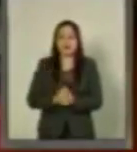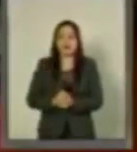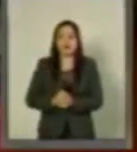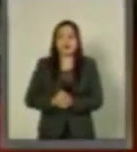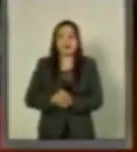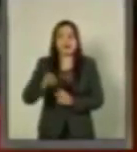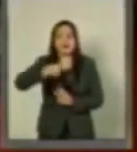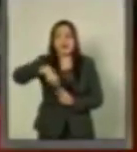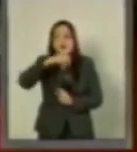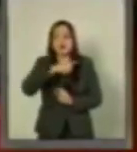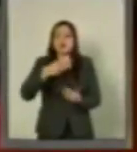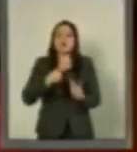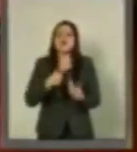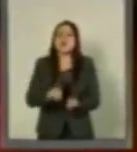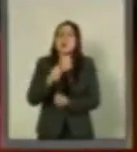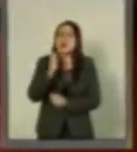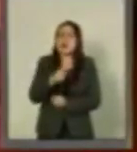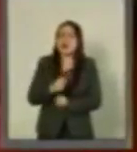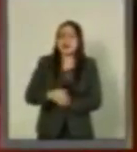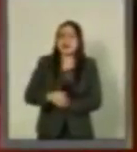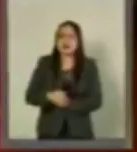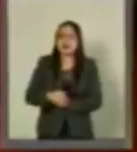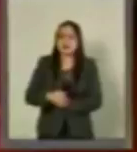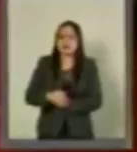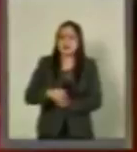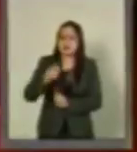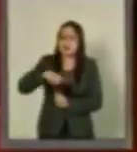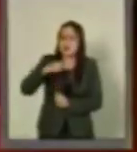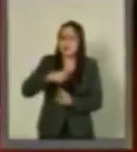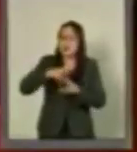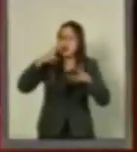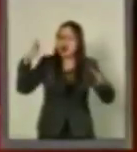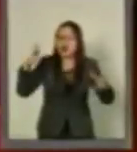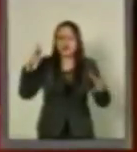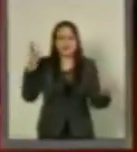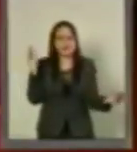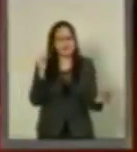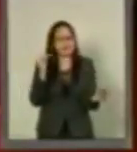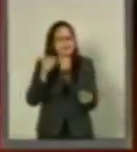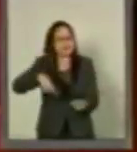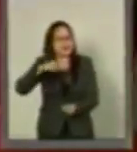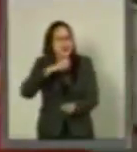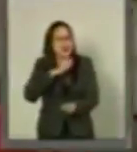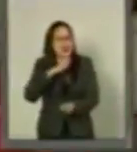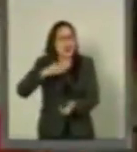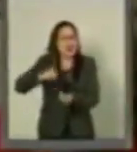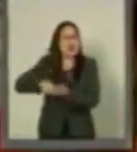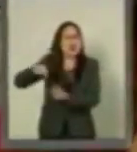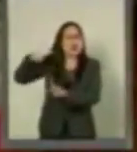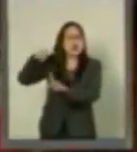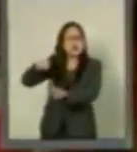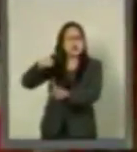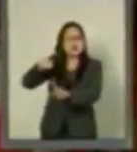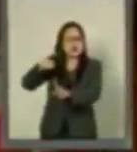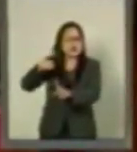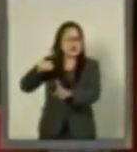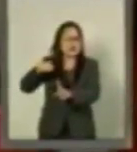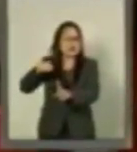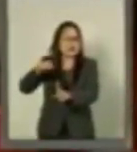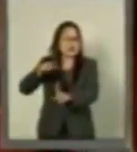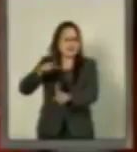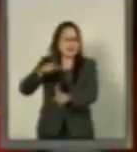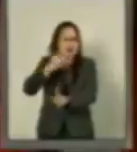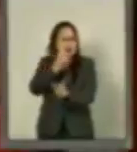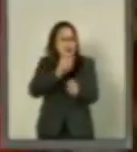entendiendo que en el lato sensu, en lo macro, usted está, como